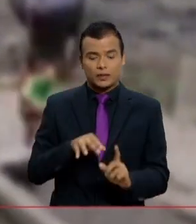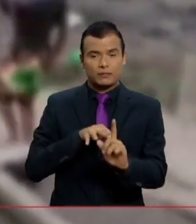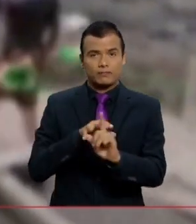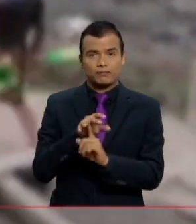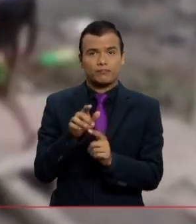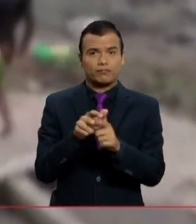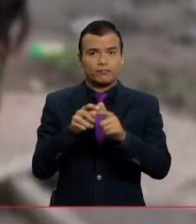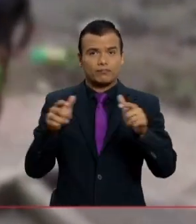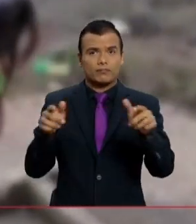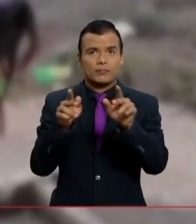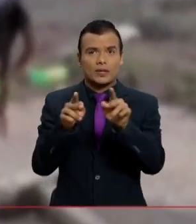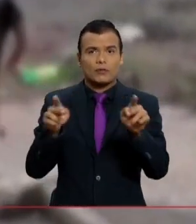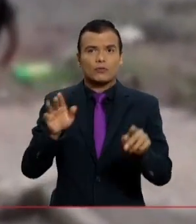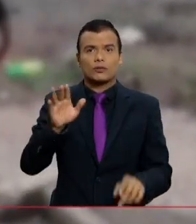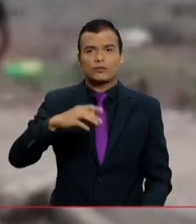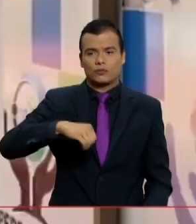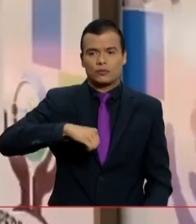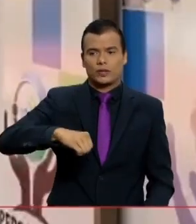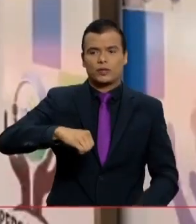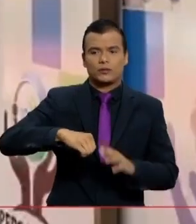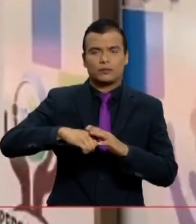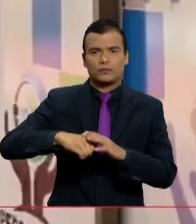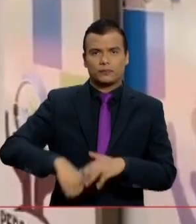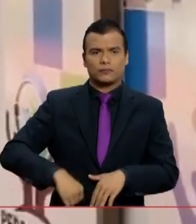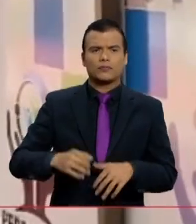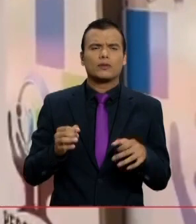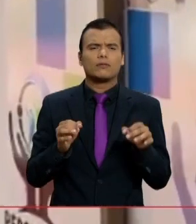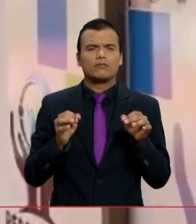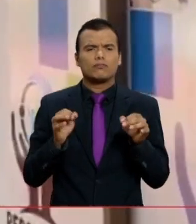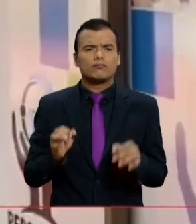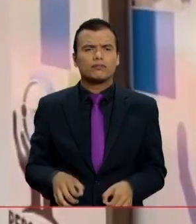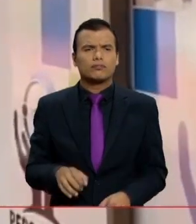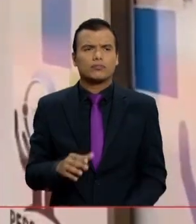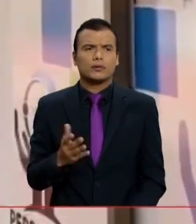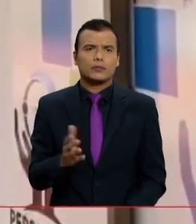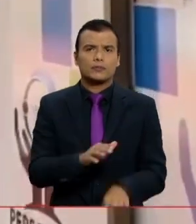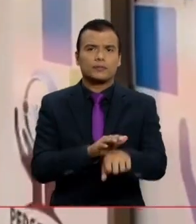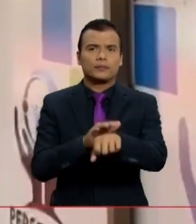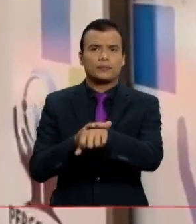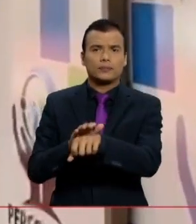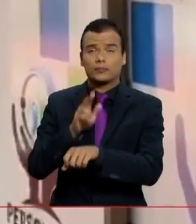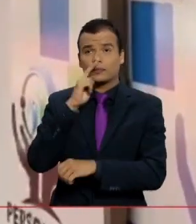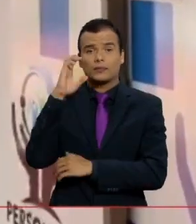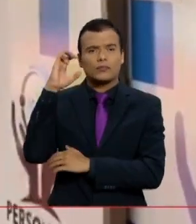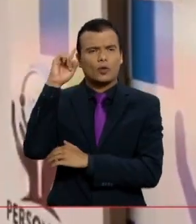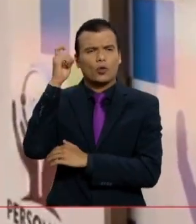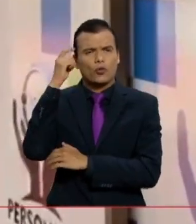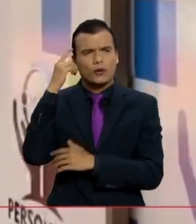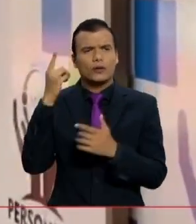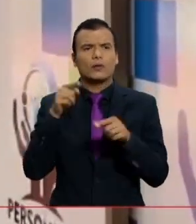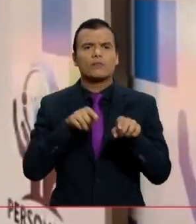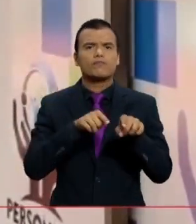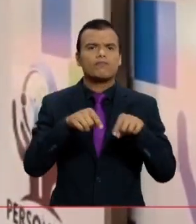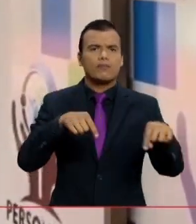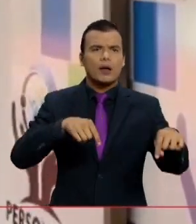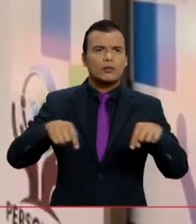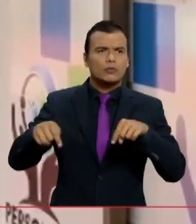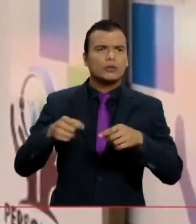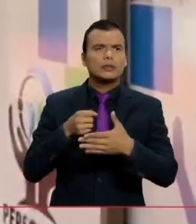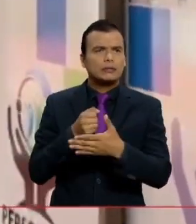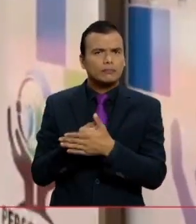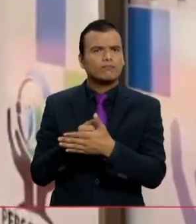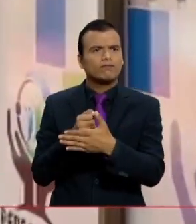derechos humanos y solicitamos a las autoridades, al gobierno nacional, a no escatimar en los